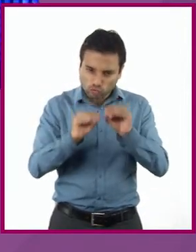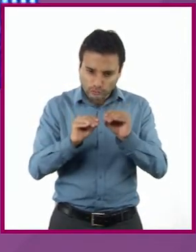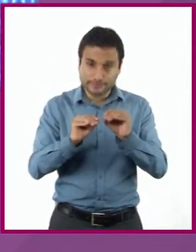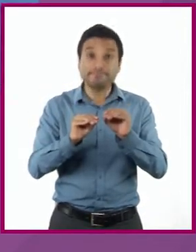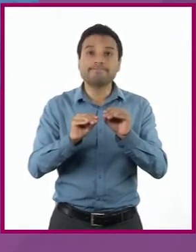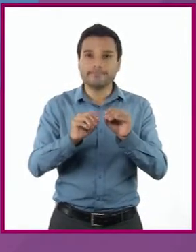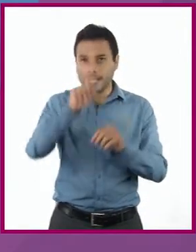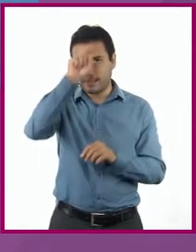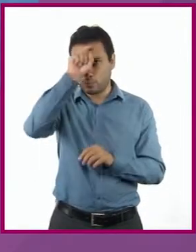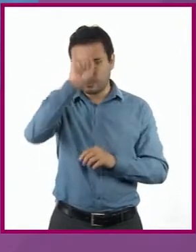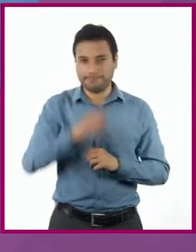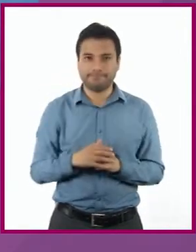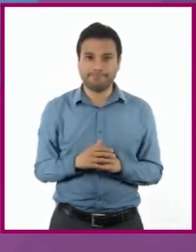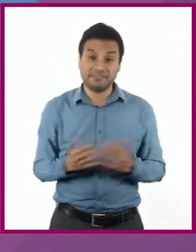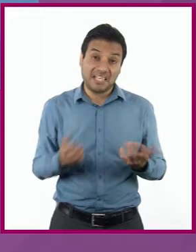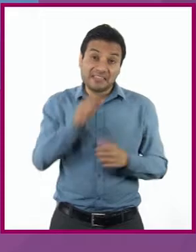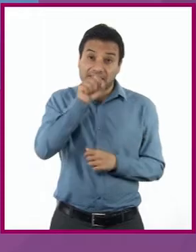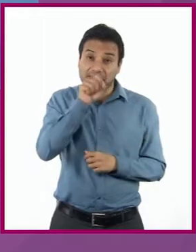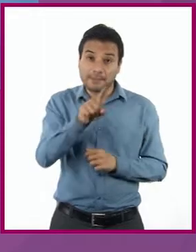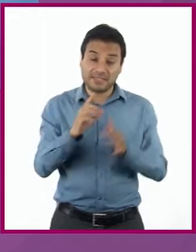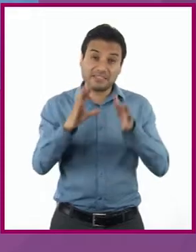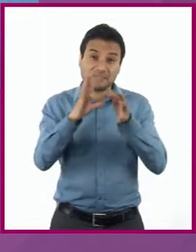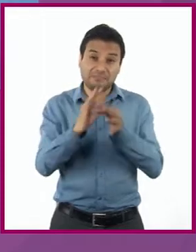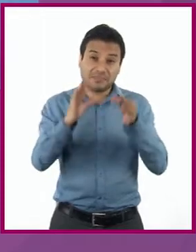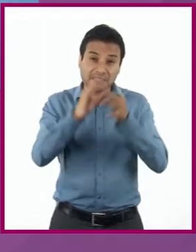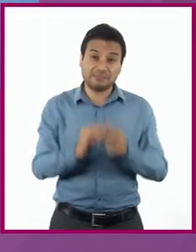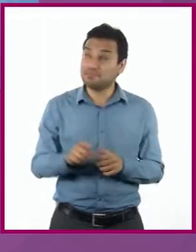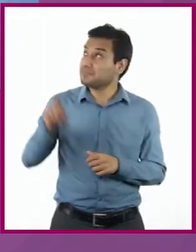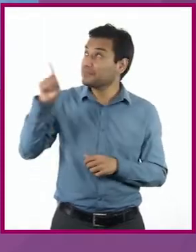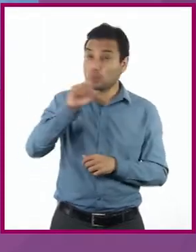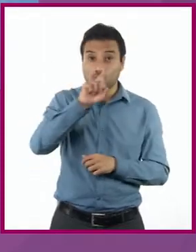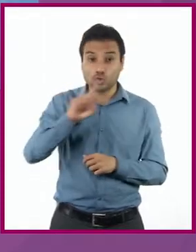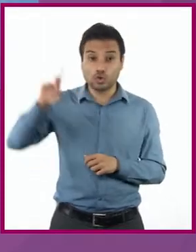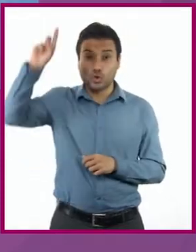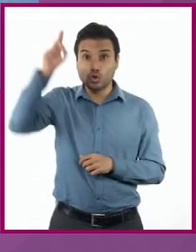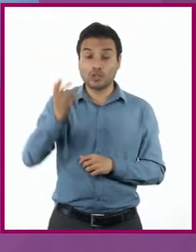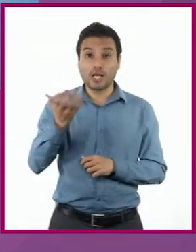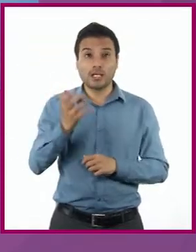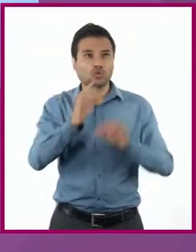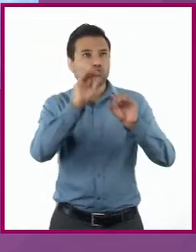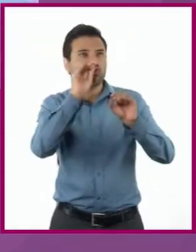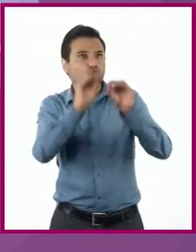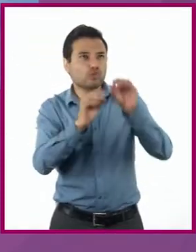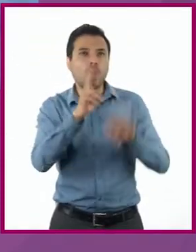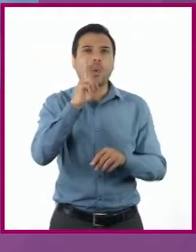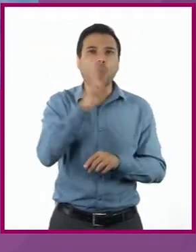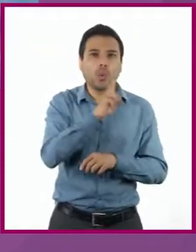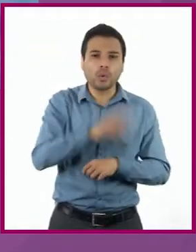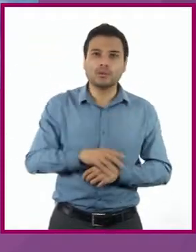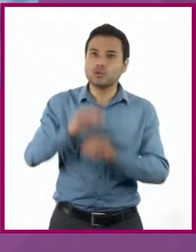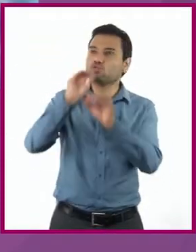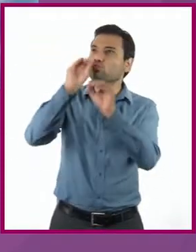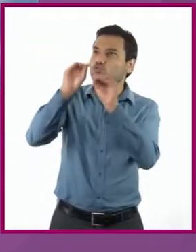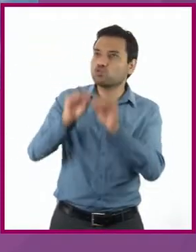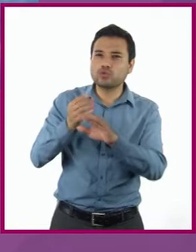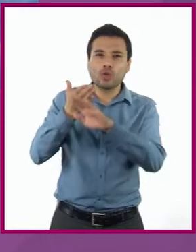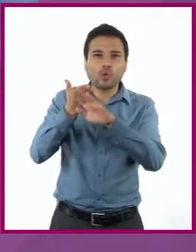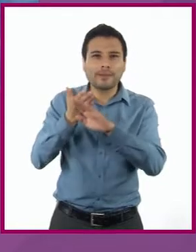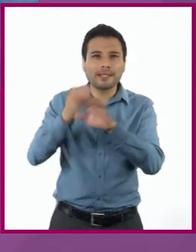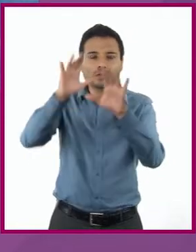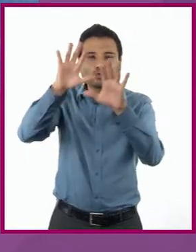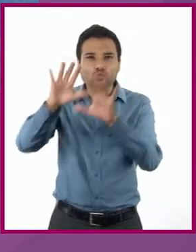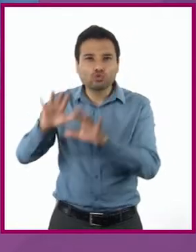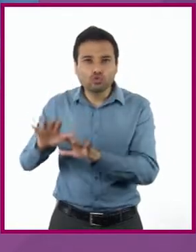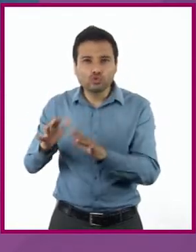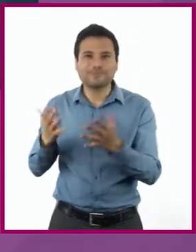Egipto. También sostuvieron que Ra-Atum creó a Shu, el aire, y a Tefnut, la humedad, la